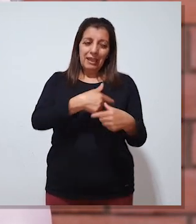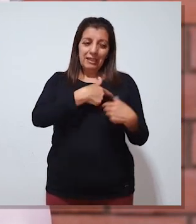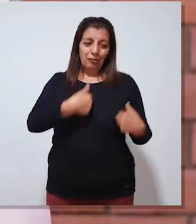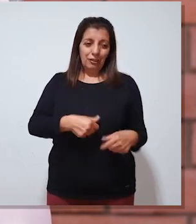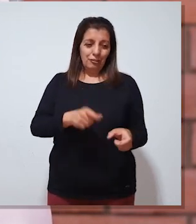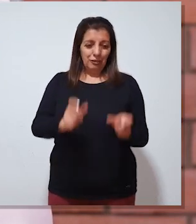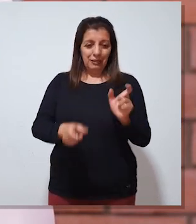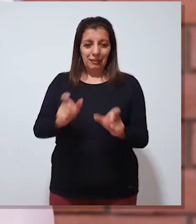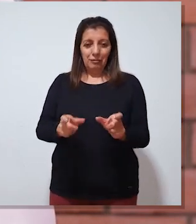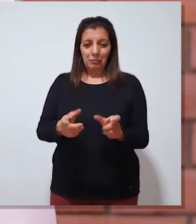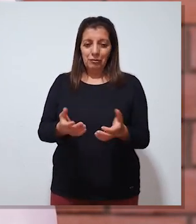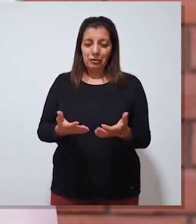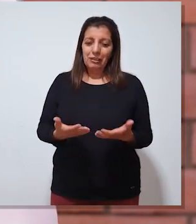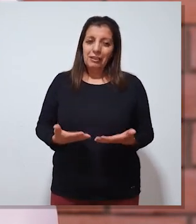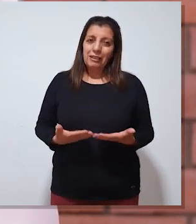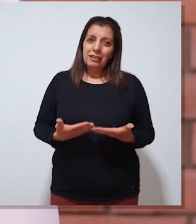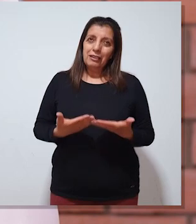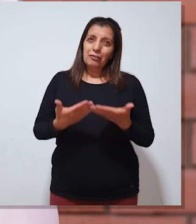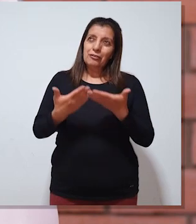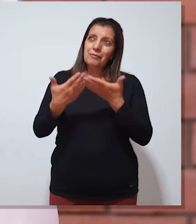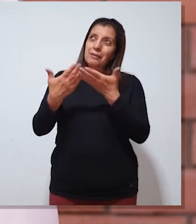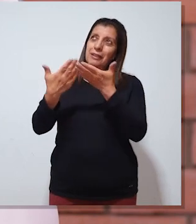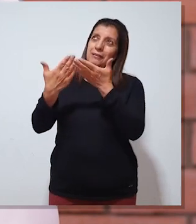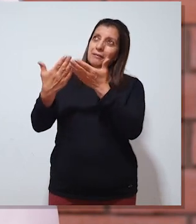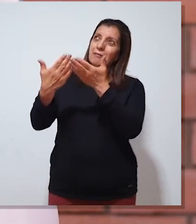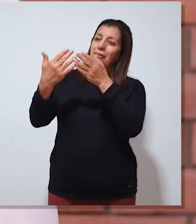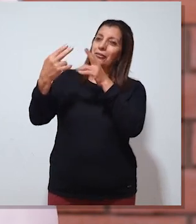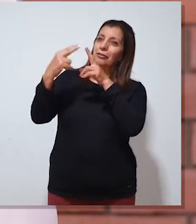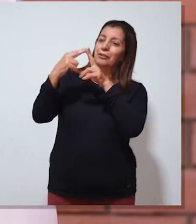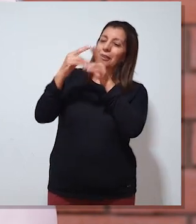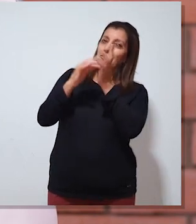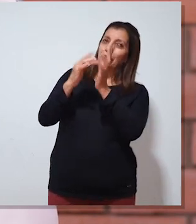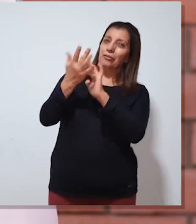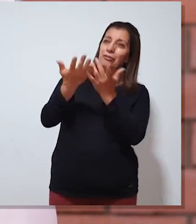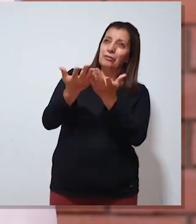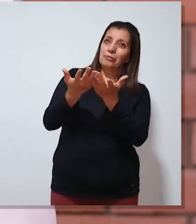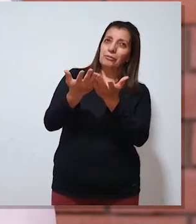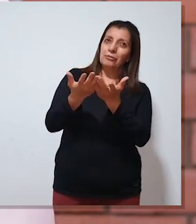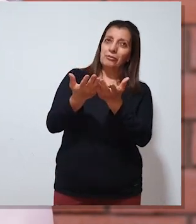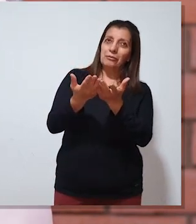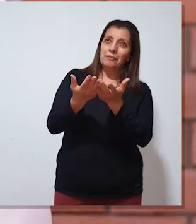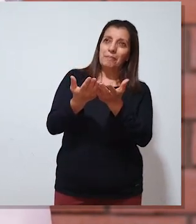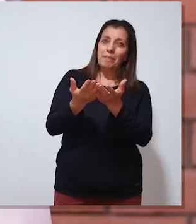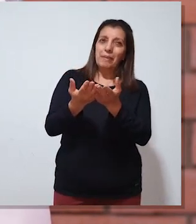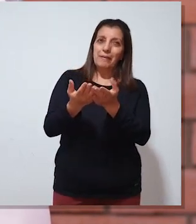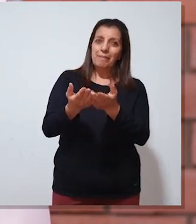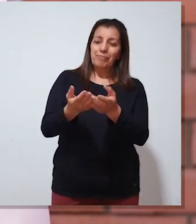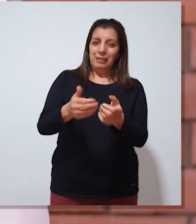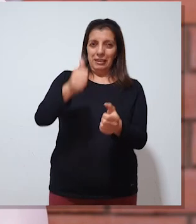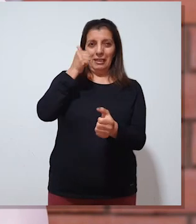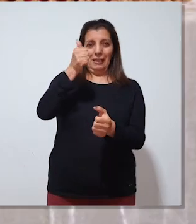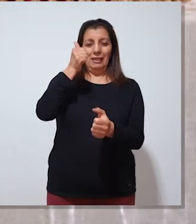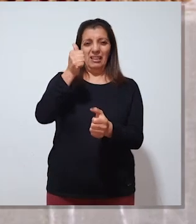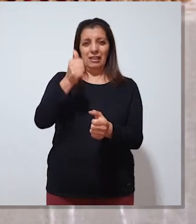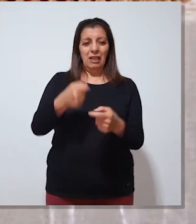mano materna al encuentro de Cristo su Hijo, como promesa de victoria, como nuestro triunfo sobre el mal.